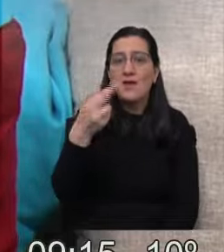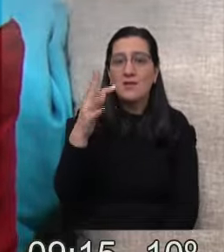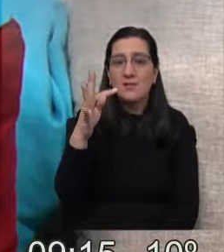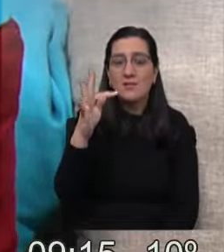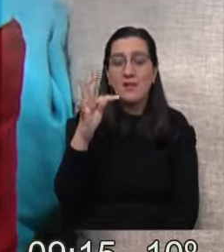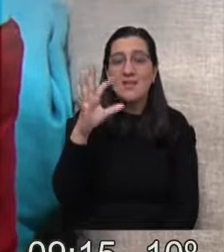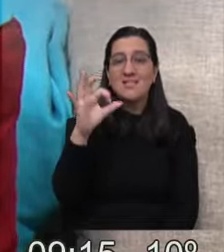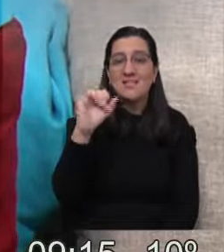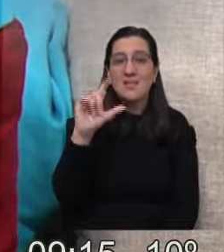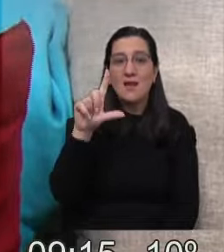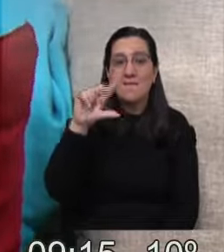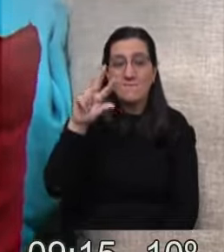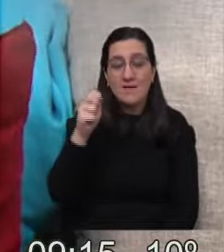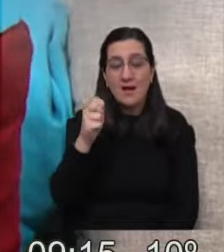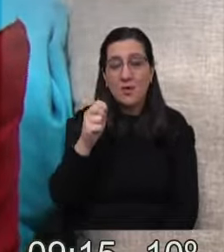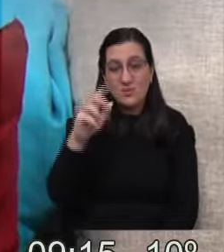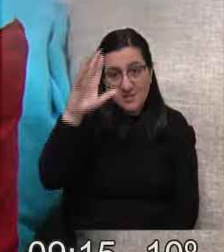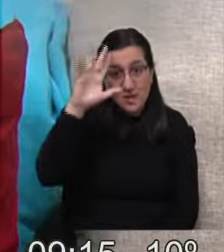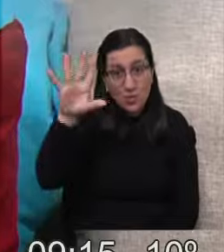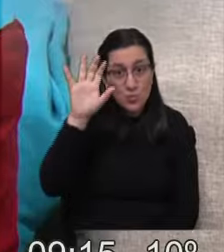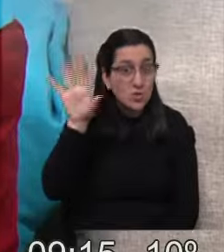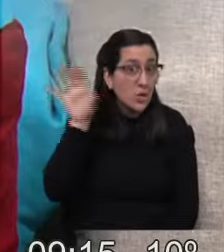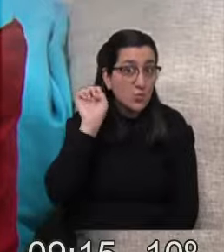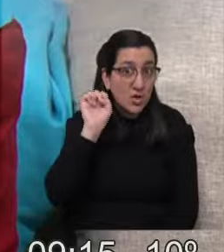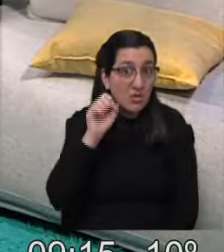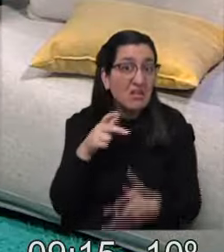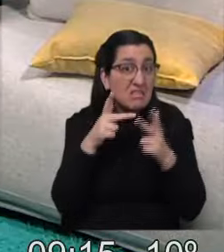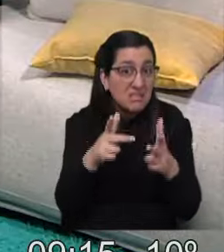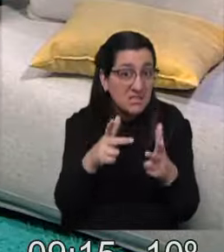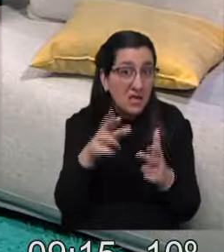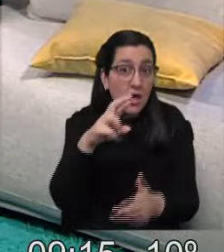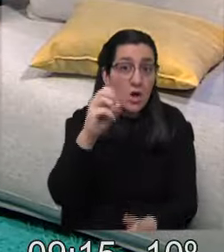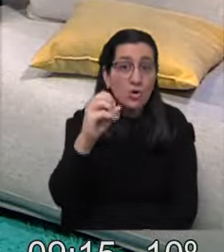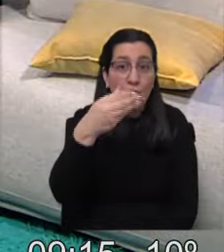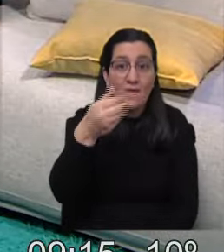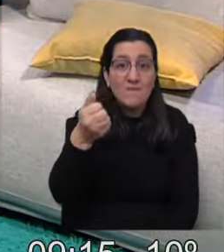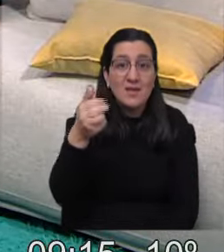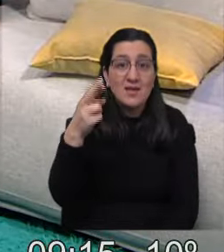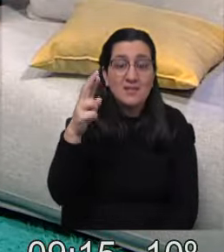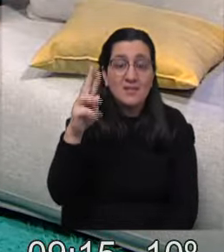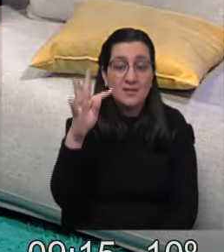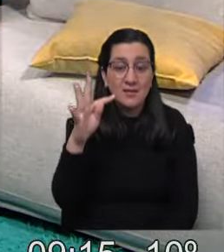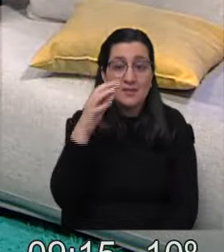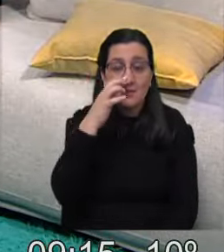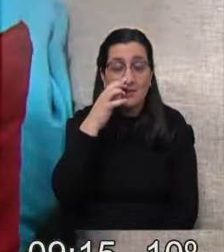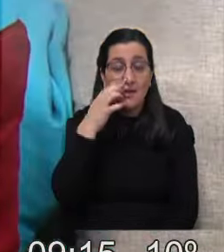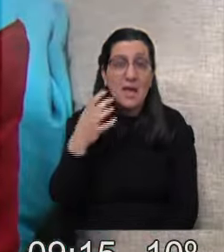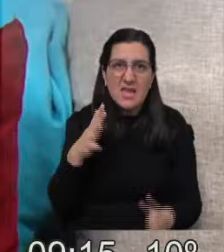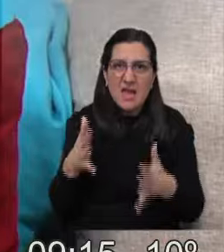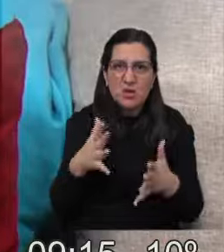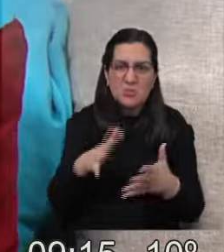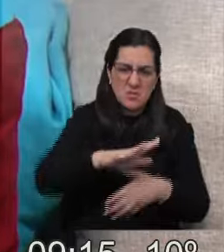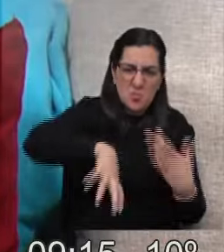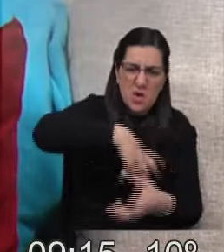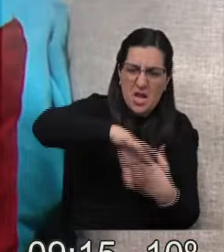últimos días o escuchado la palabra de Robert Silva? Y hay algo que está pasando en el Partido Colorado que parece un caos en sí mismo,